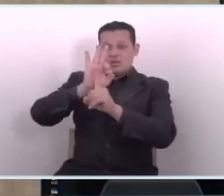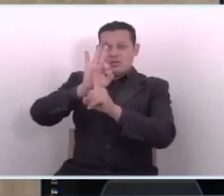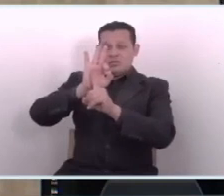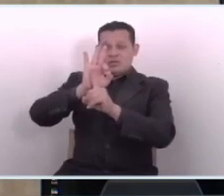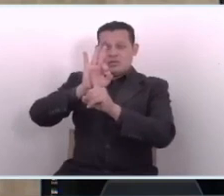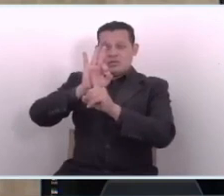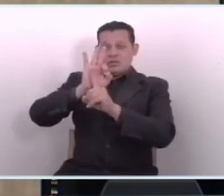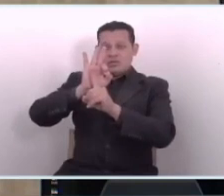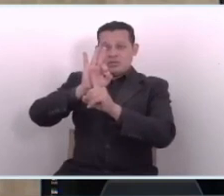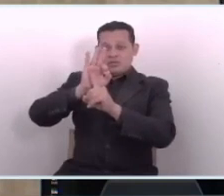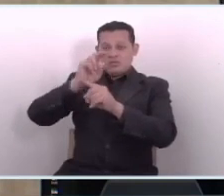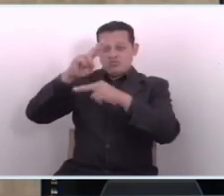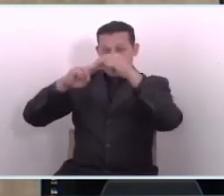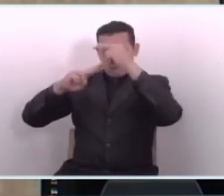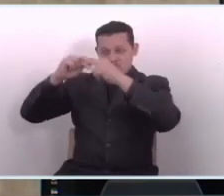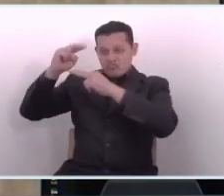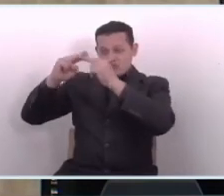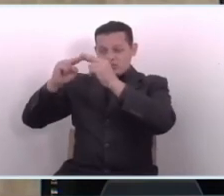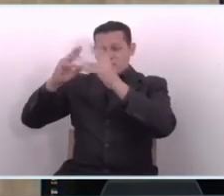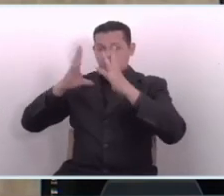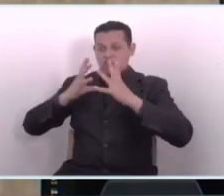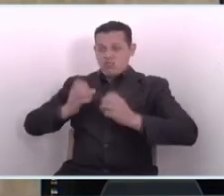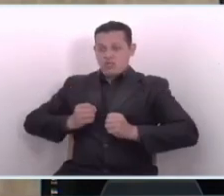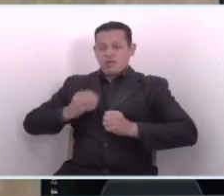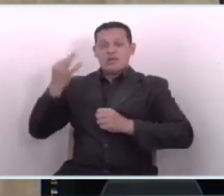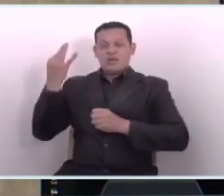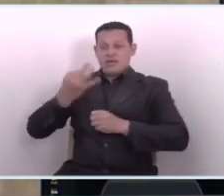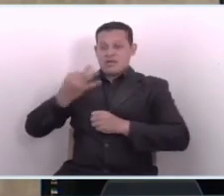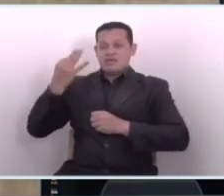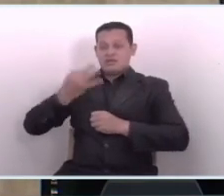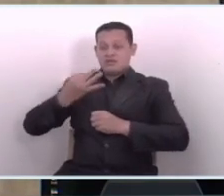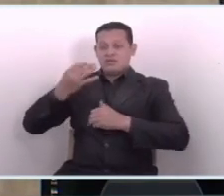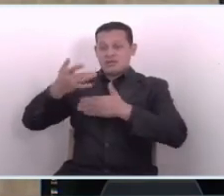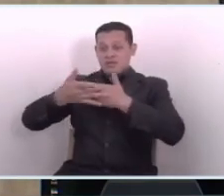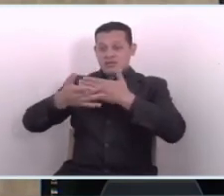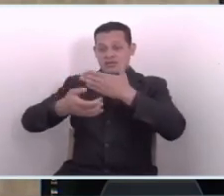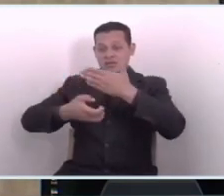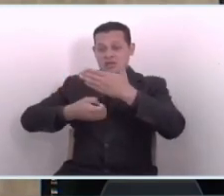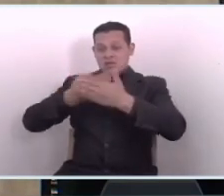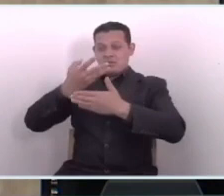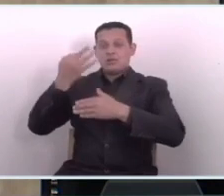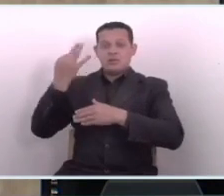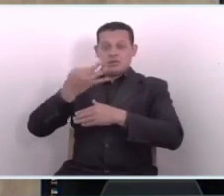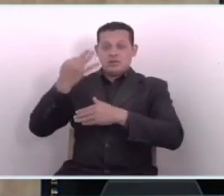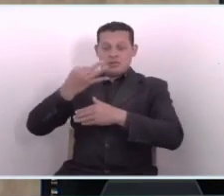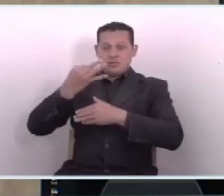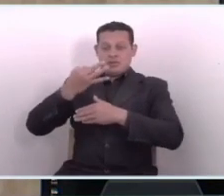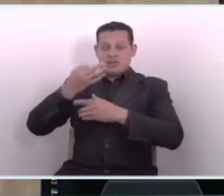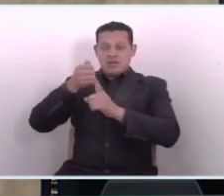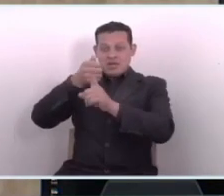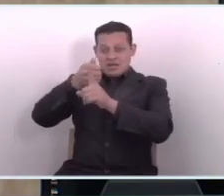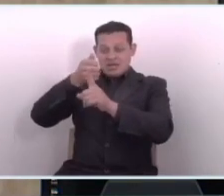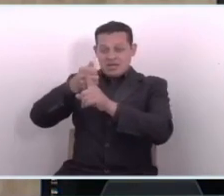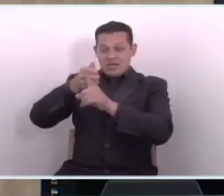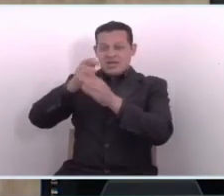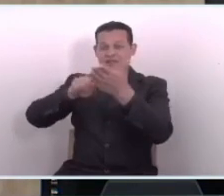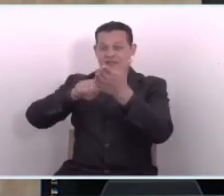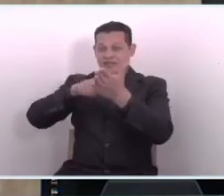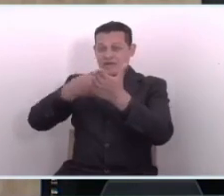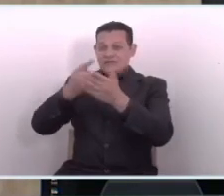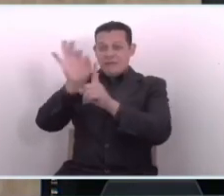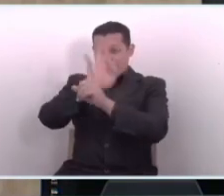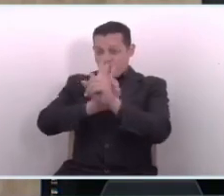una estructura estatal que necesita modernizarse y que necesita ser cada vez más